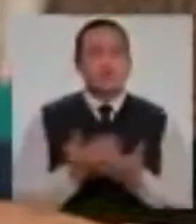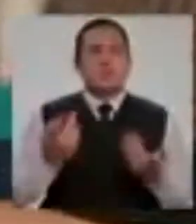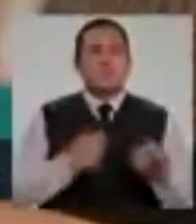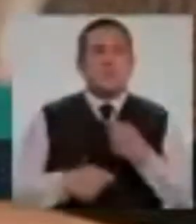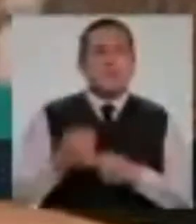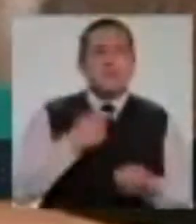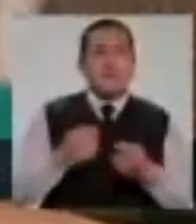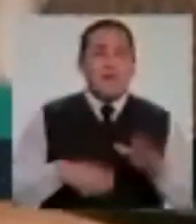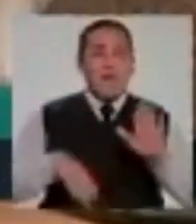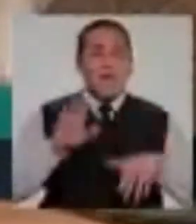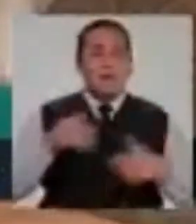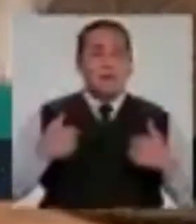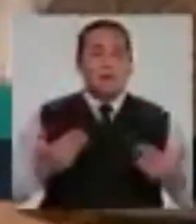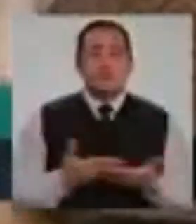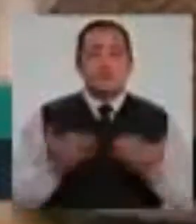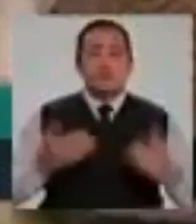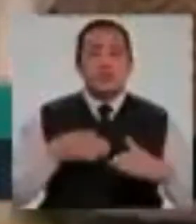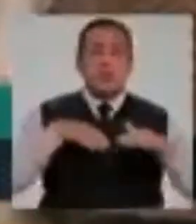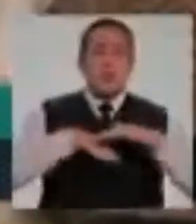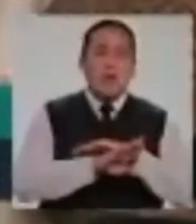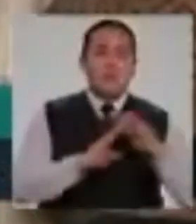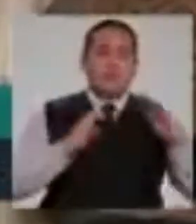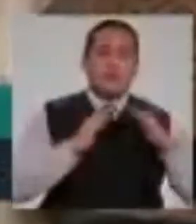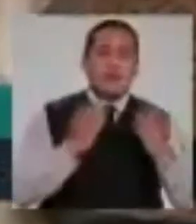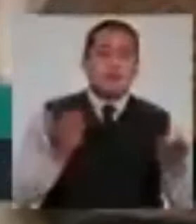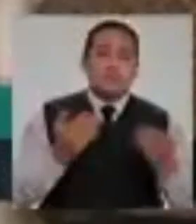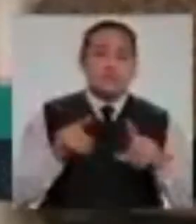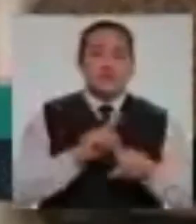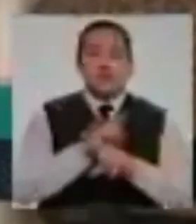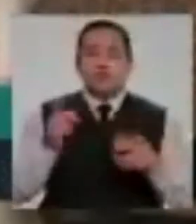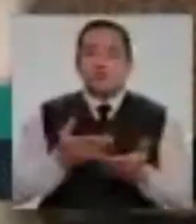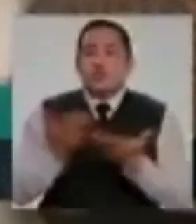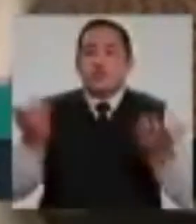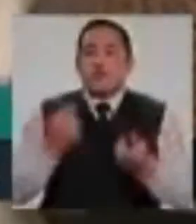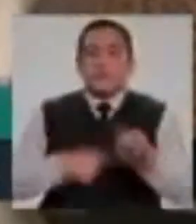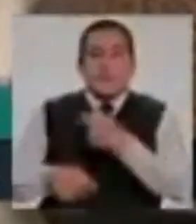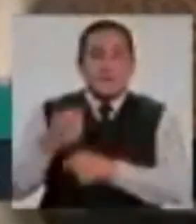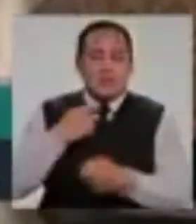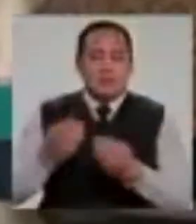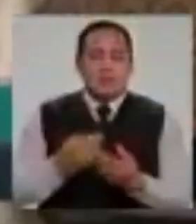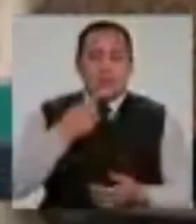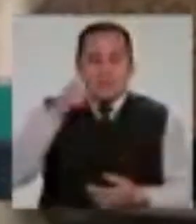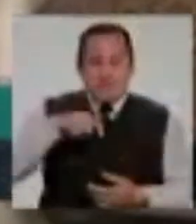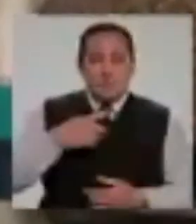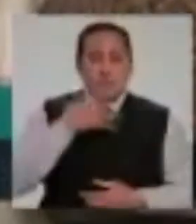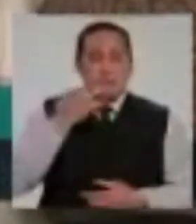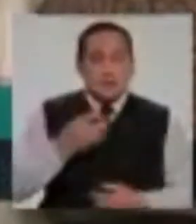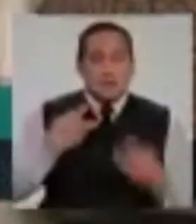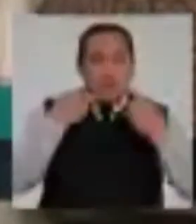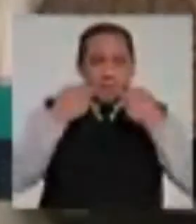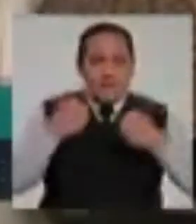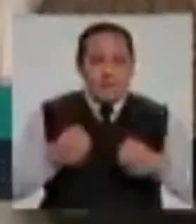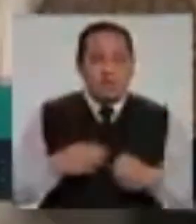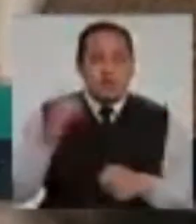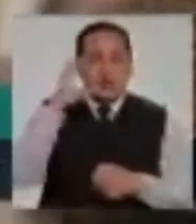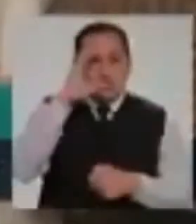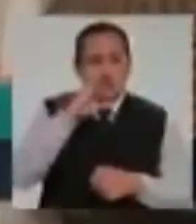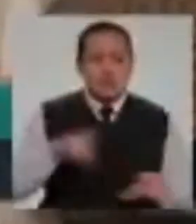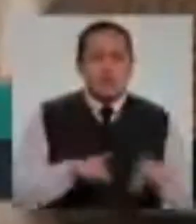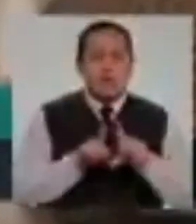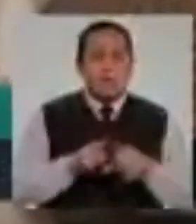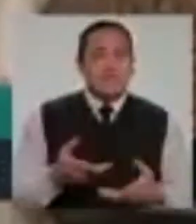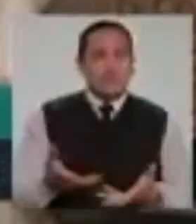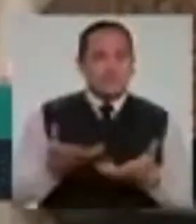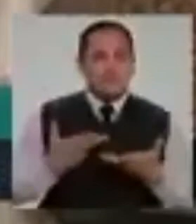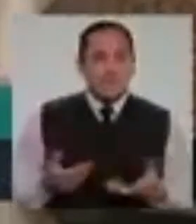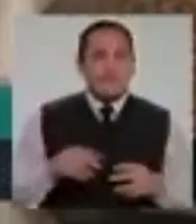vender. A veces nuestro trabajo está guardado en nuestra casa y no hay donde vender, porque necesitamos el mercado que nos busque